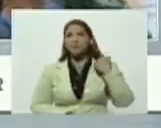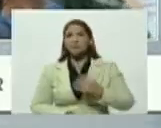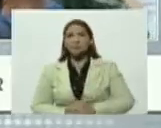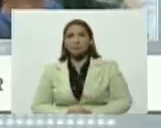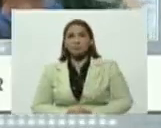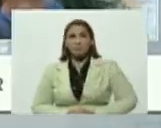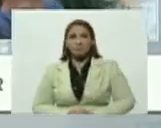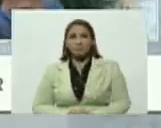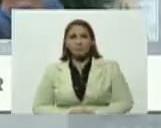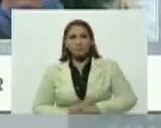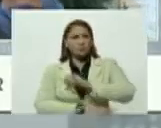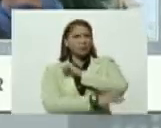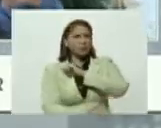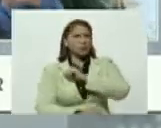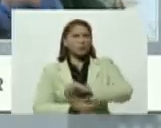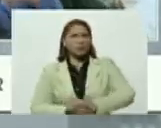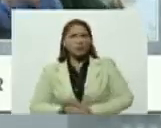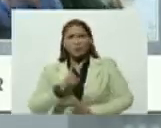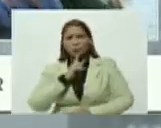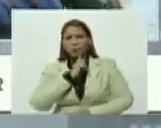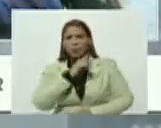el delincuente.